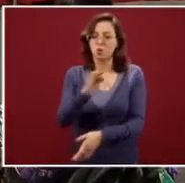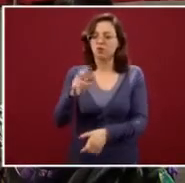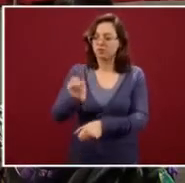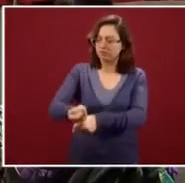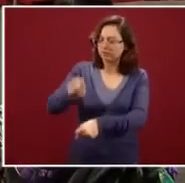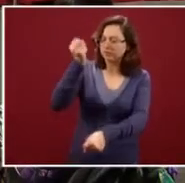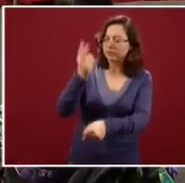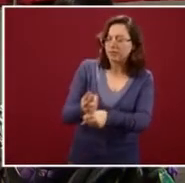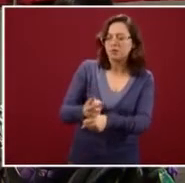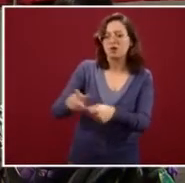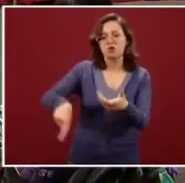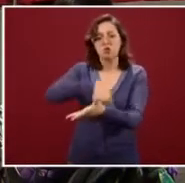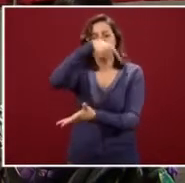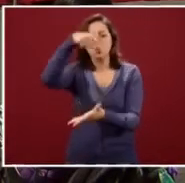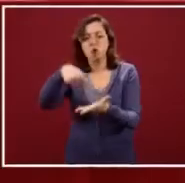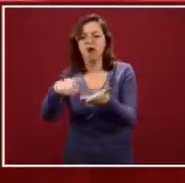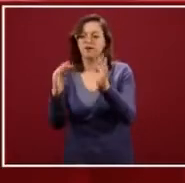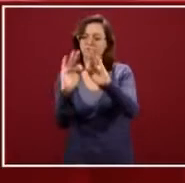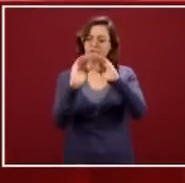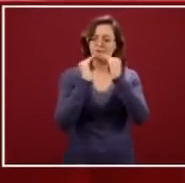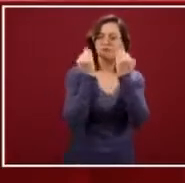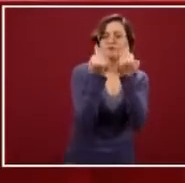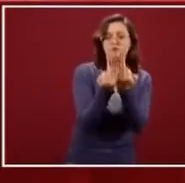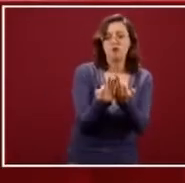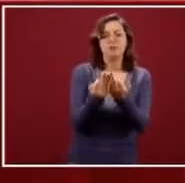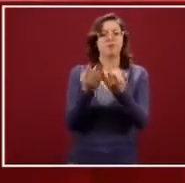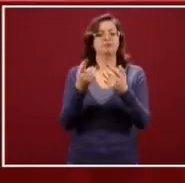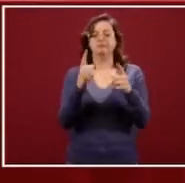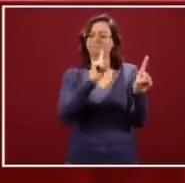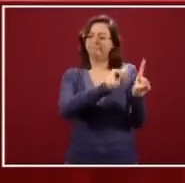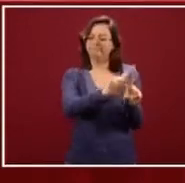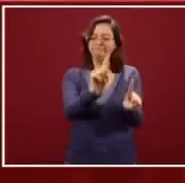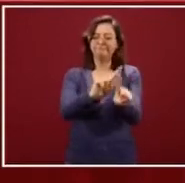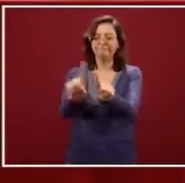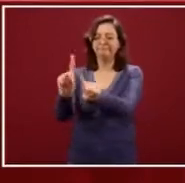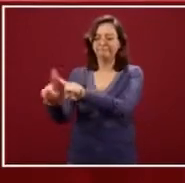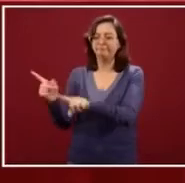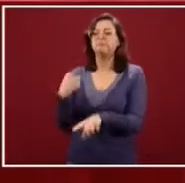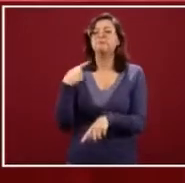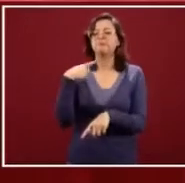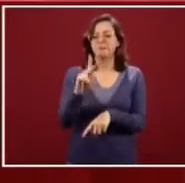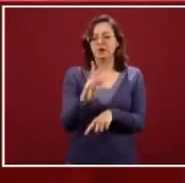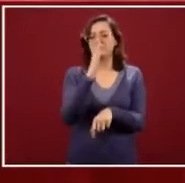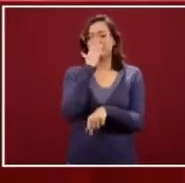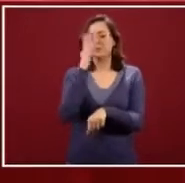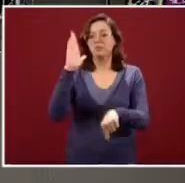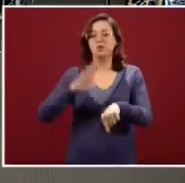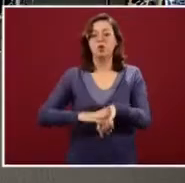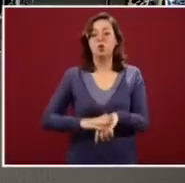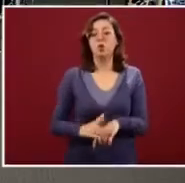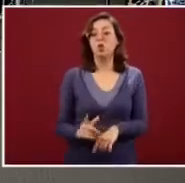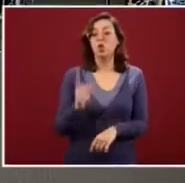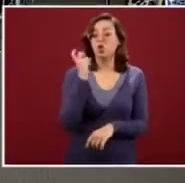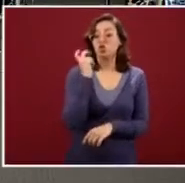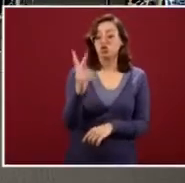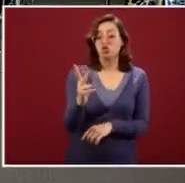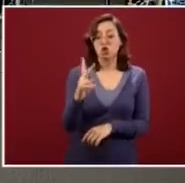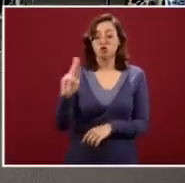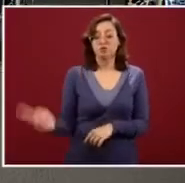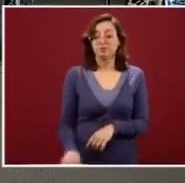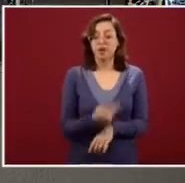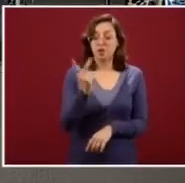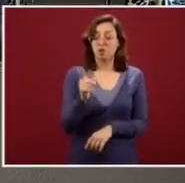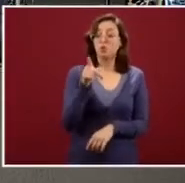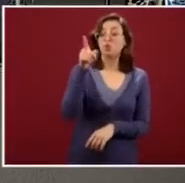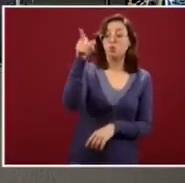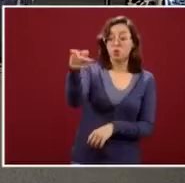en lugar, en modalidad, en intensidad, etcétera, etcétera. ¿Sí? Pero lo vamos a tener. Nos queda tiempo para solamente 2 preguntas, una ya